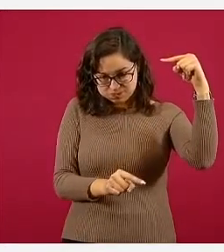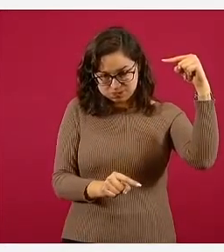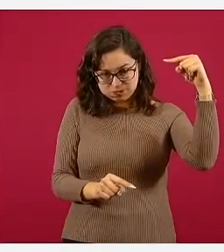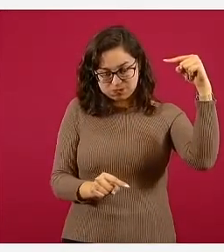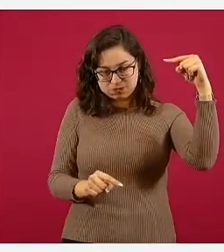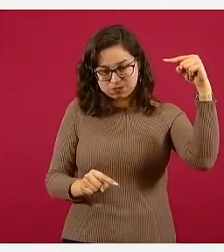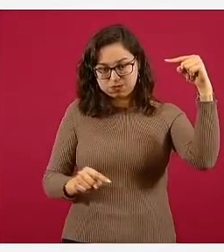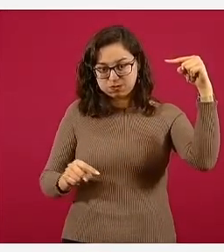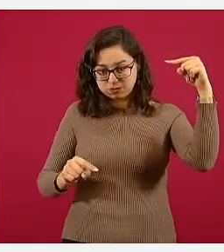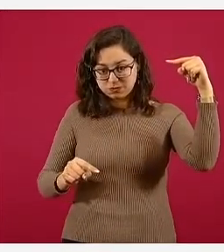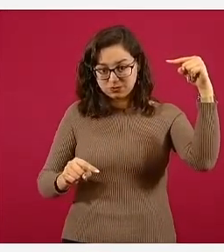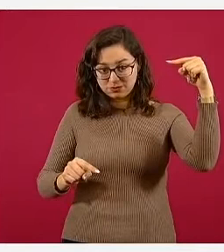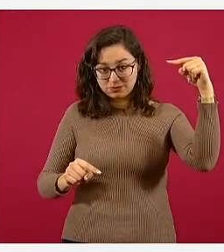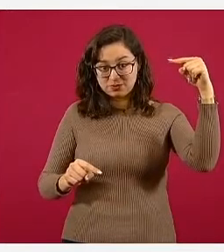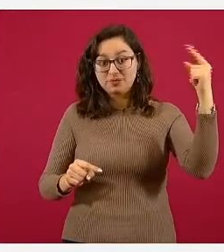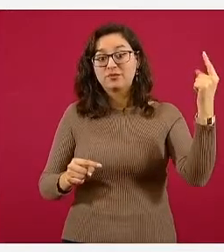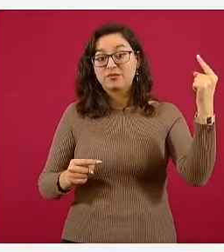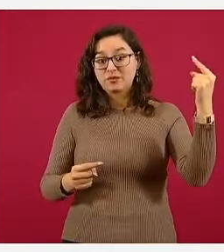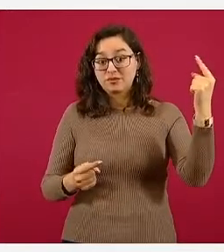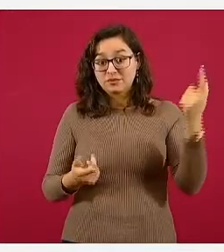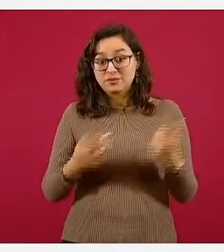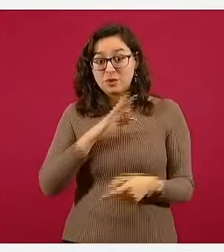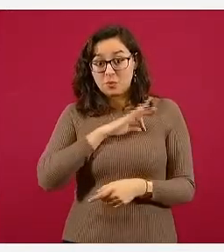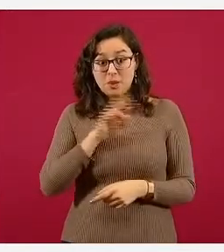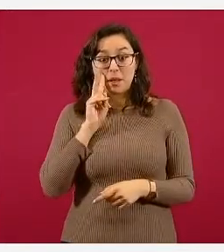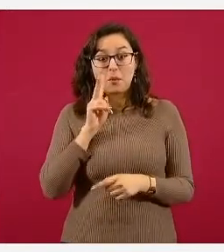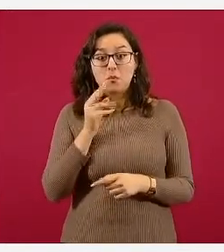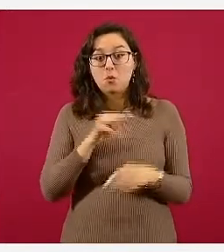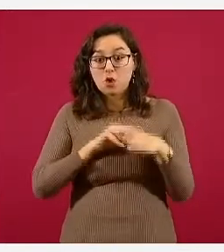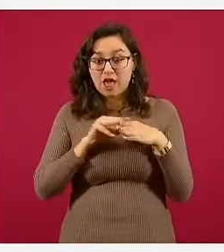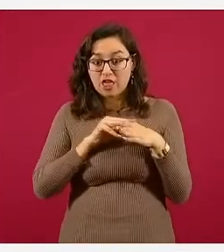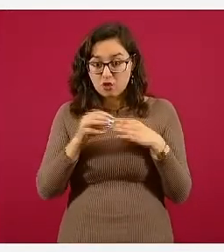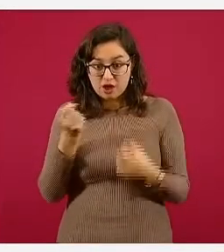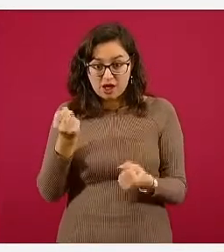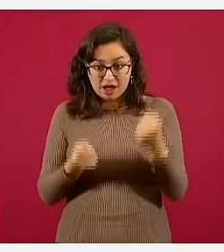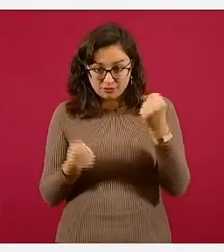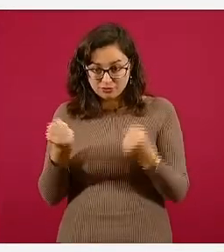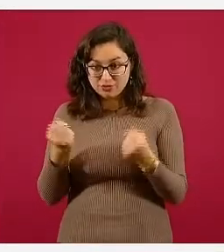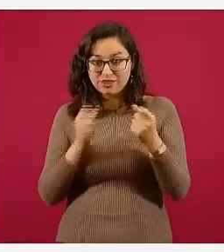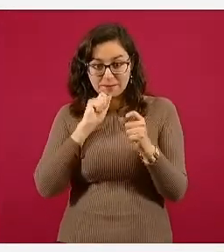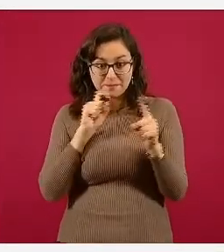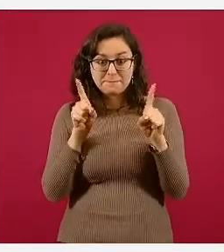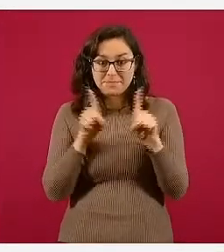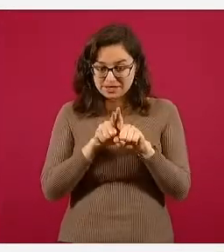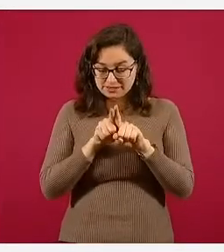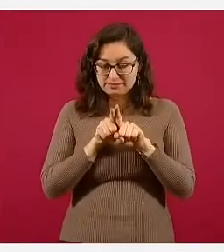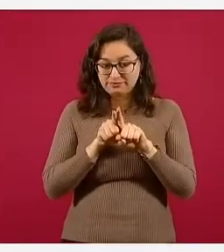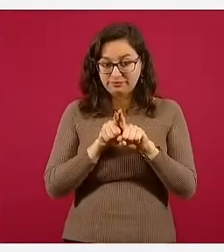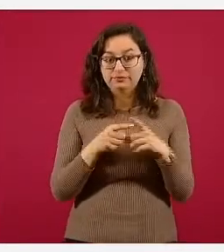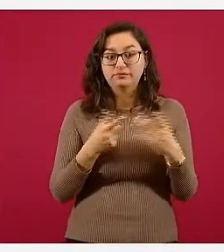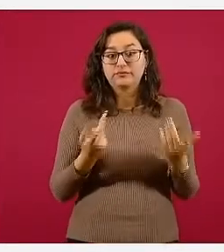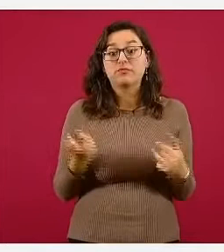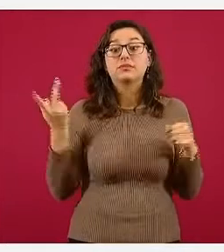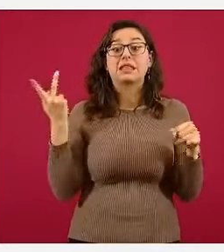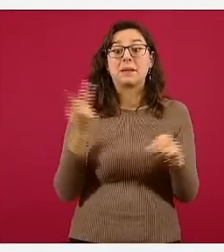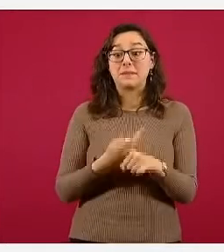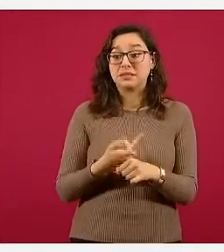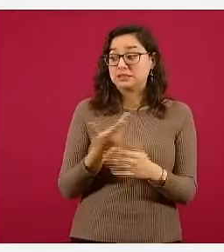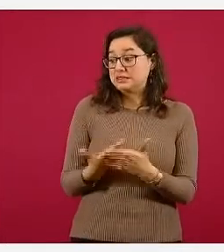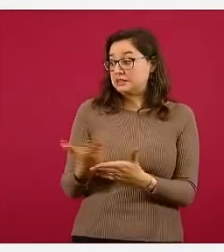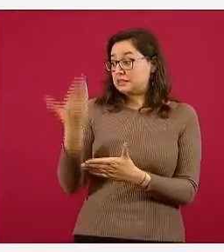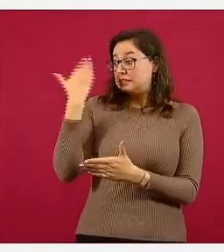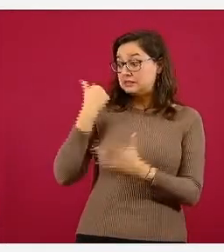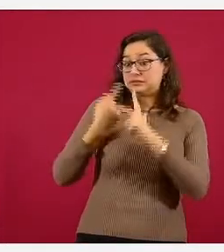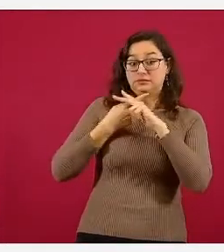línea punteada morada vemos el tránsito vehicular. En el caso del transporte público, cuando inicia la Jornada Nacional de Sana